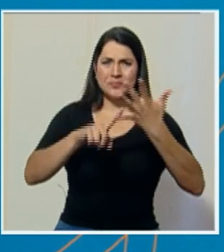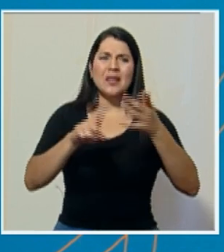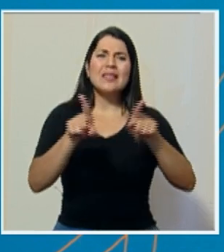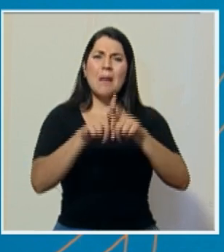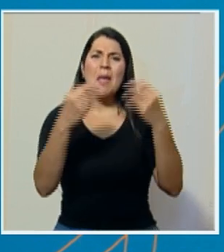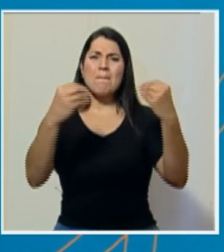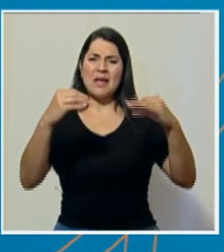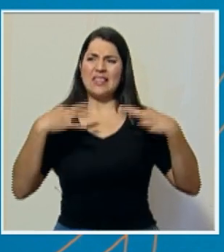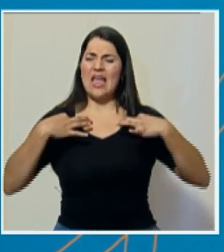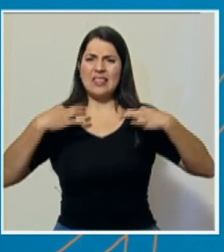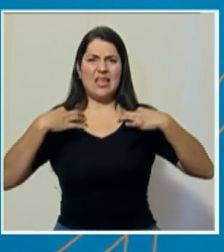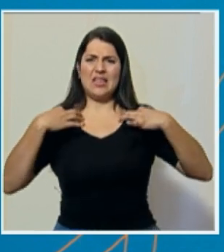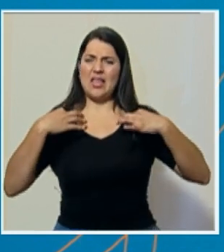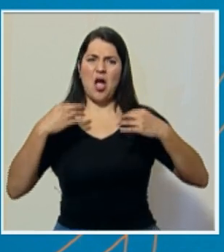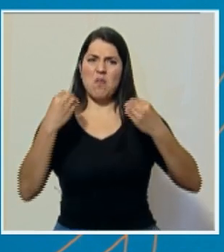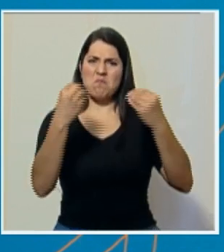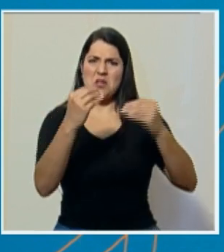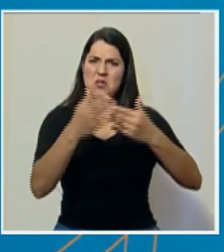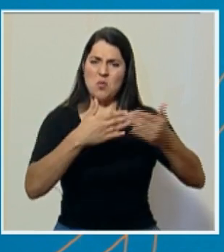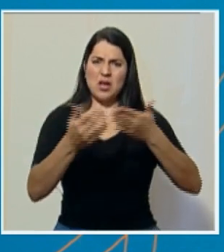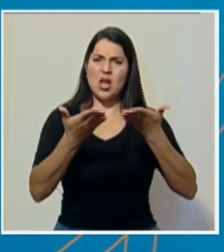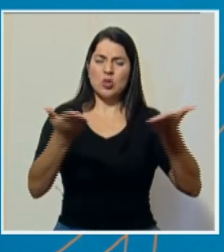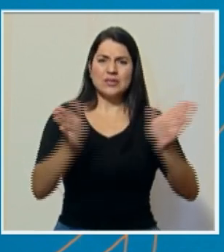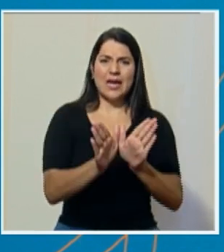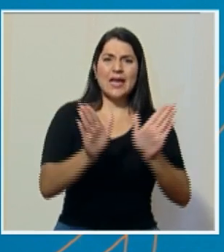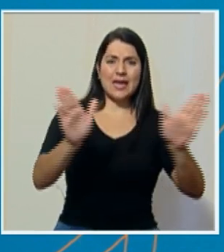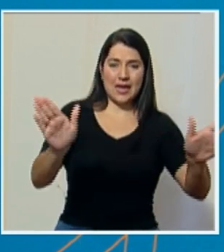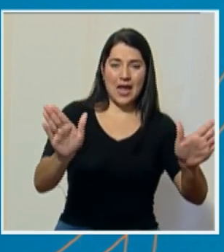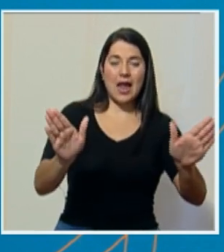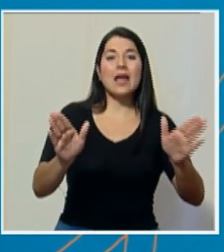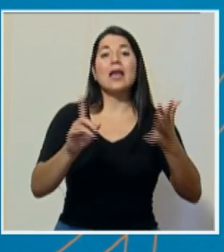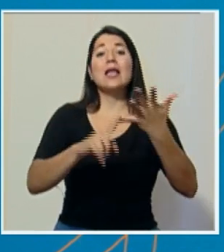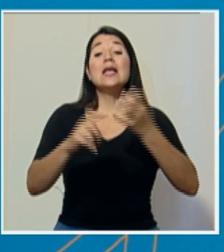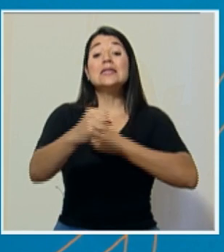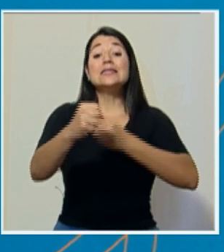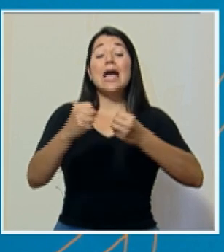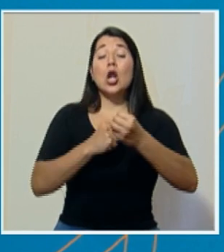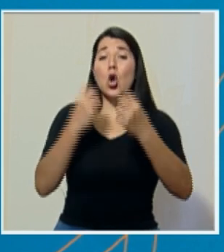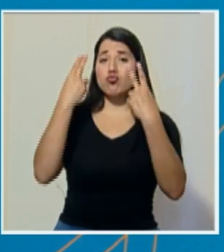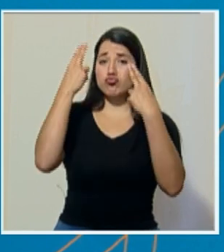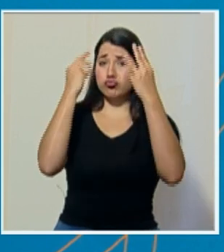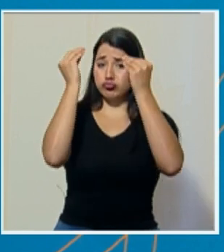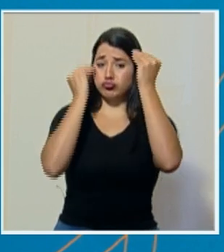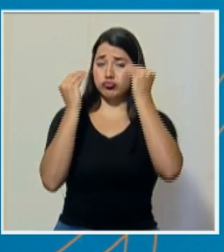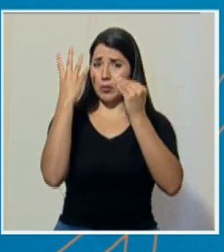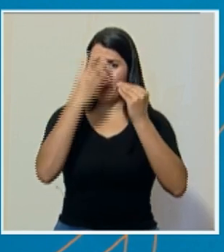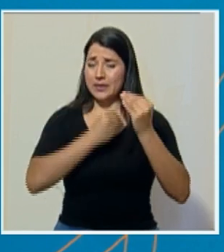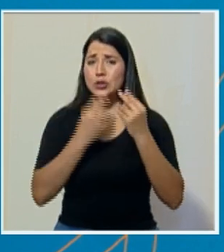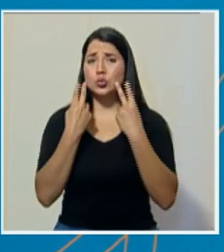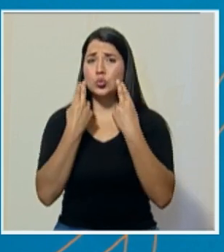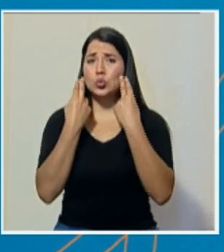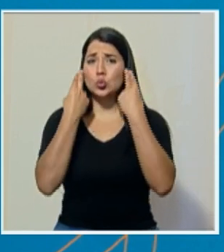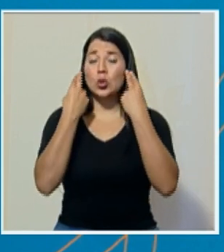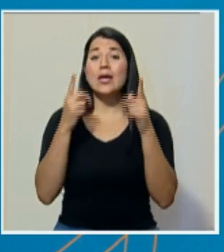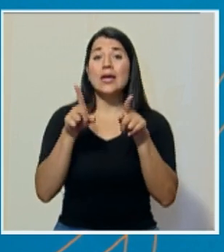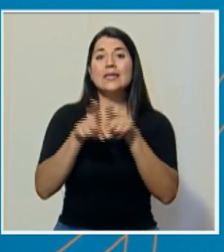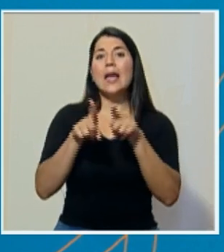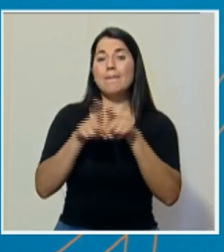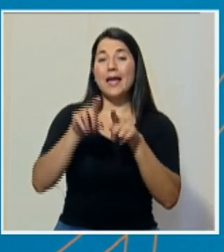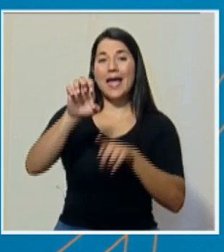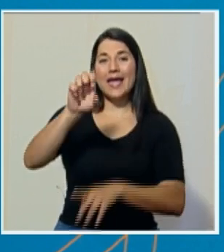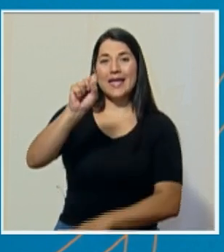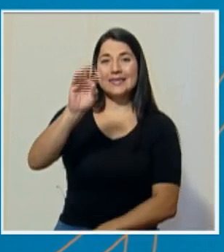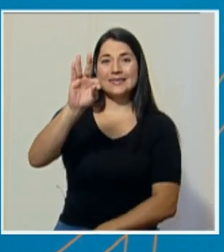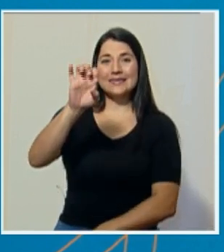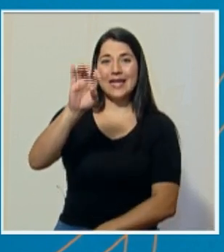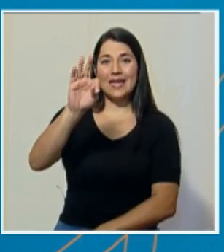en general y las tiendas por departamento. Salones de belleza, barberías y estéticas